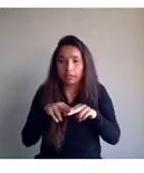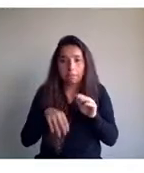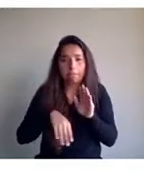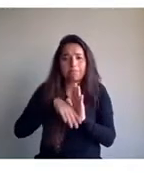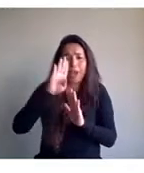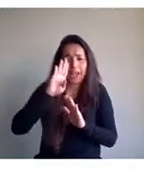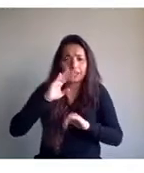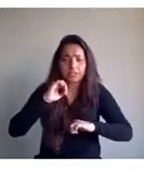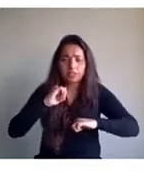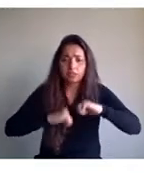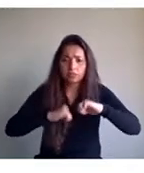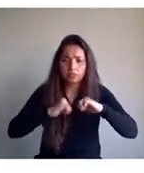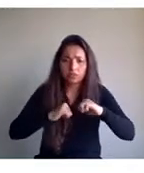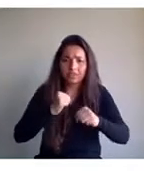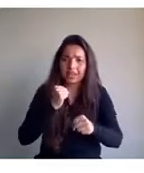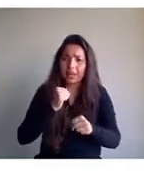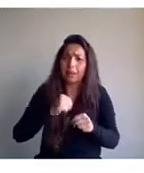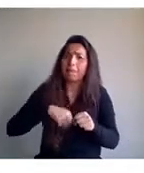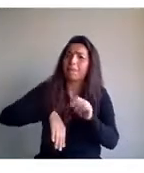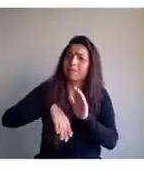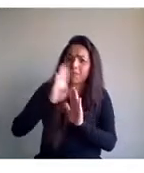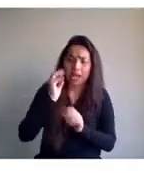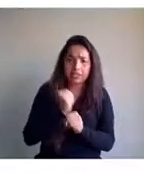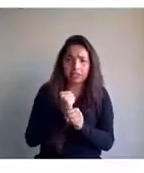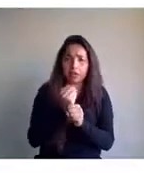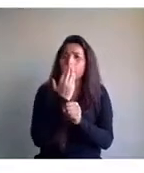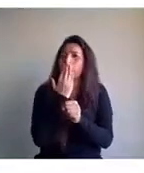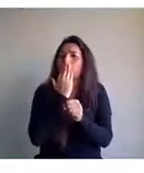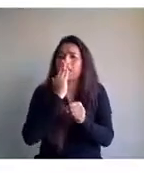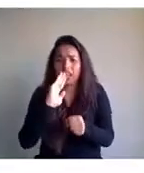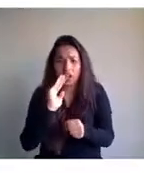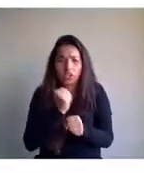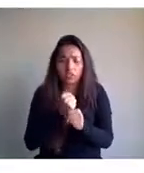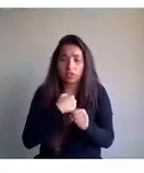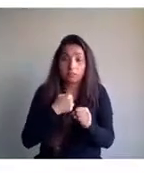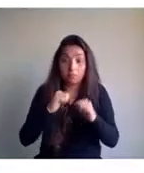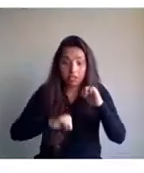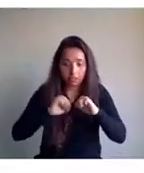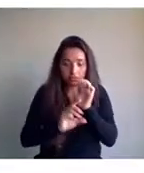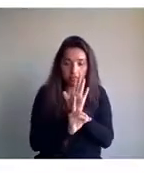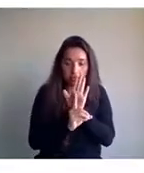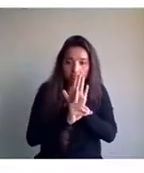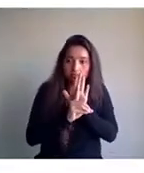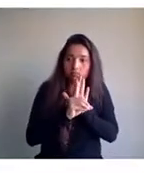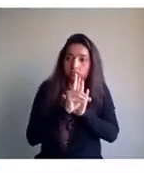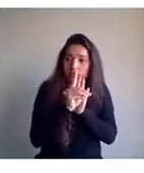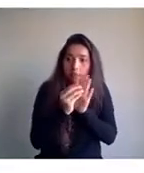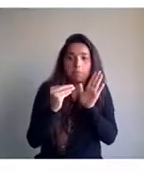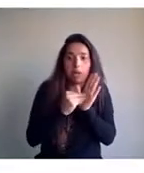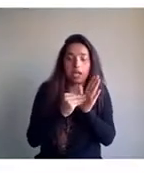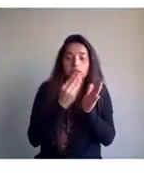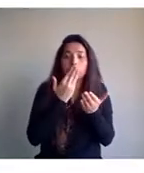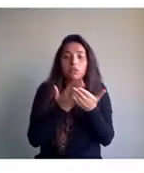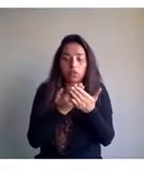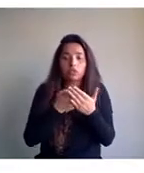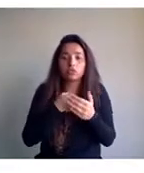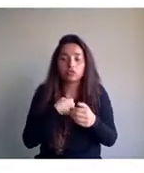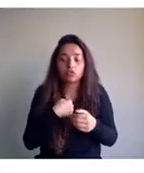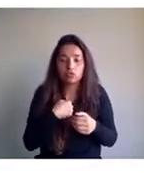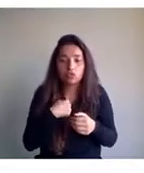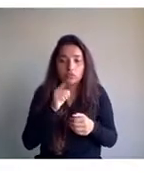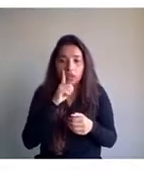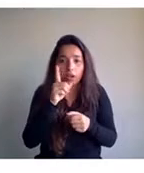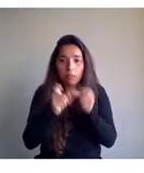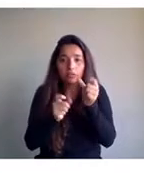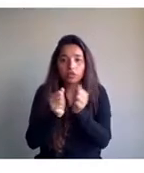pérdidas económicas derivadas de lo contrario son en la resolución andrea entre el 3 y el 7 por ciento